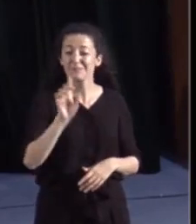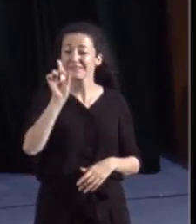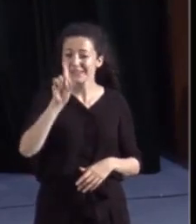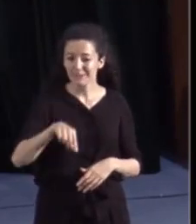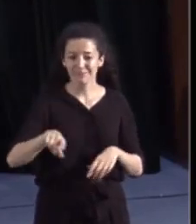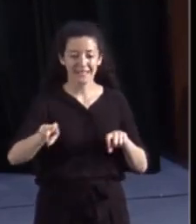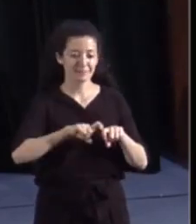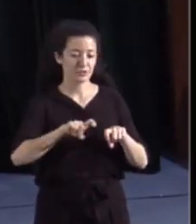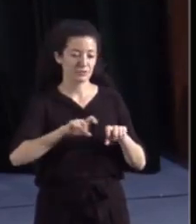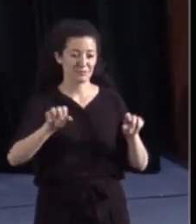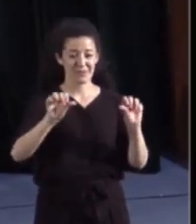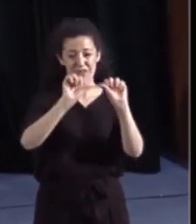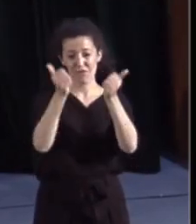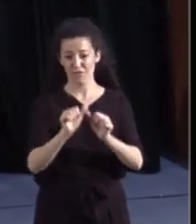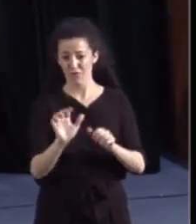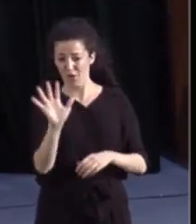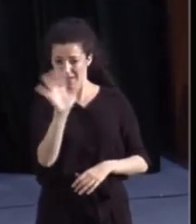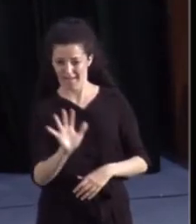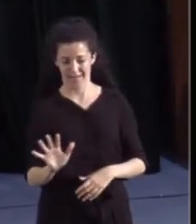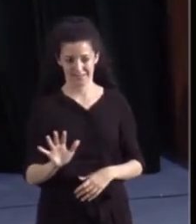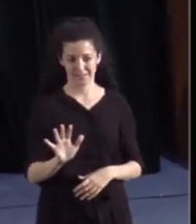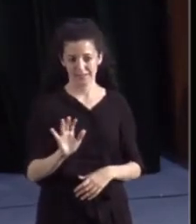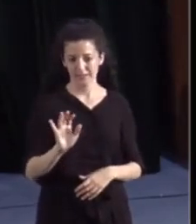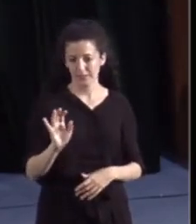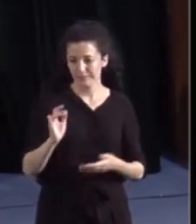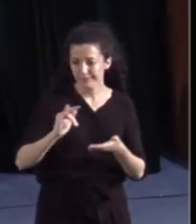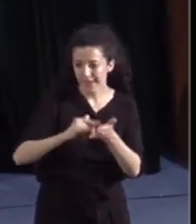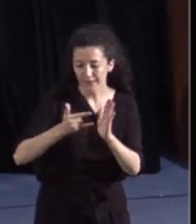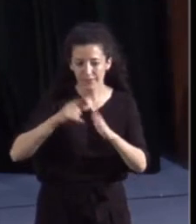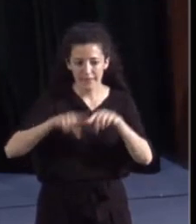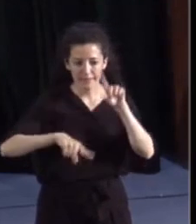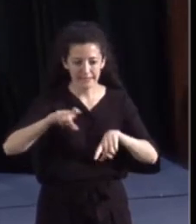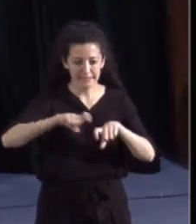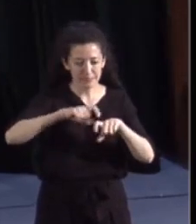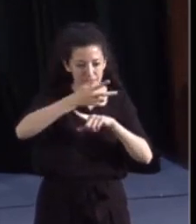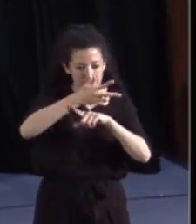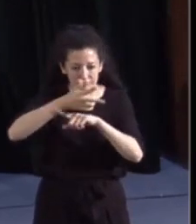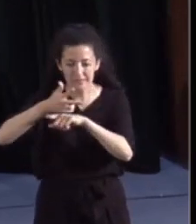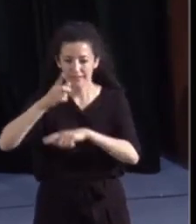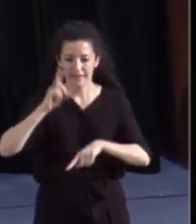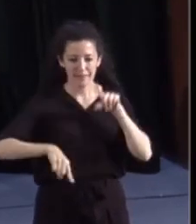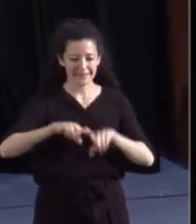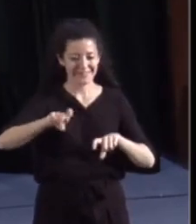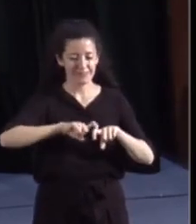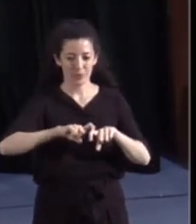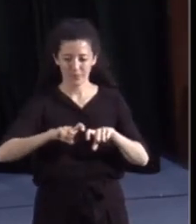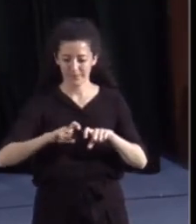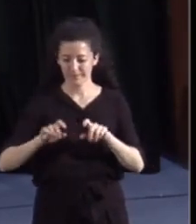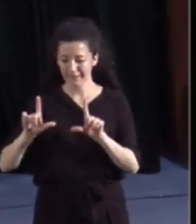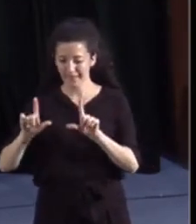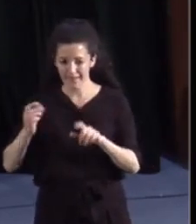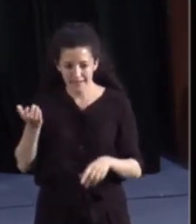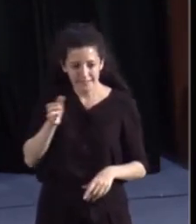aspectos formales, incluso aspectos técnicos de la grabación, de cómo es la inserción, de cómo es el diseño de la